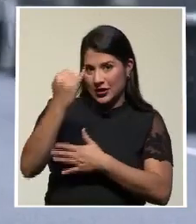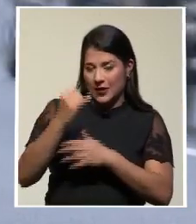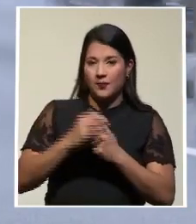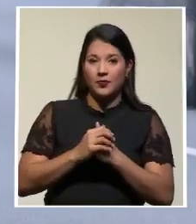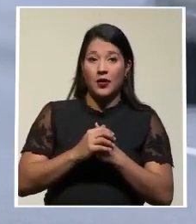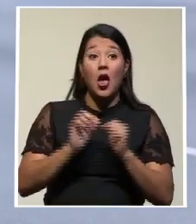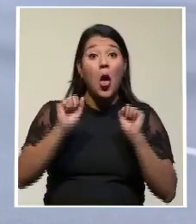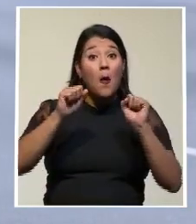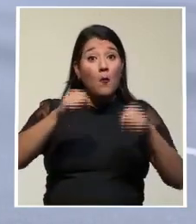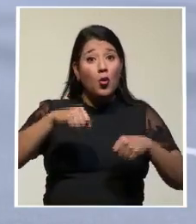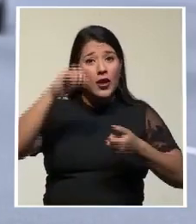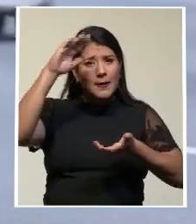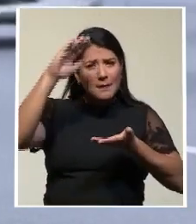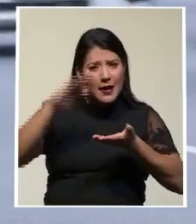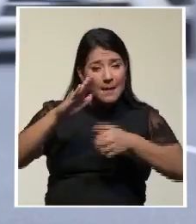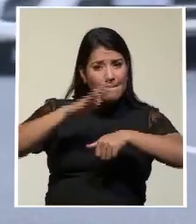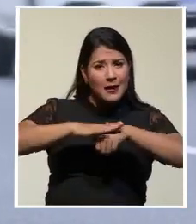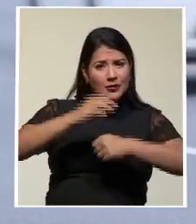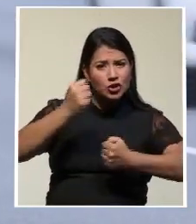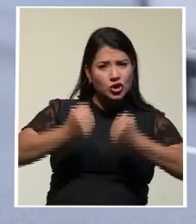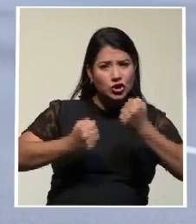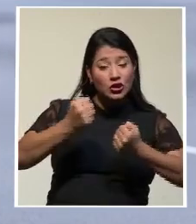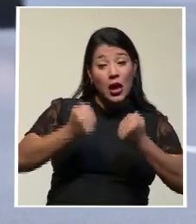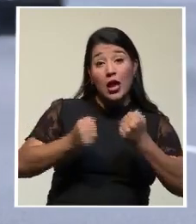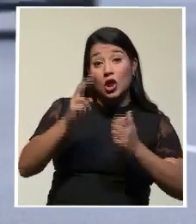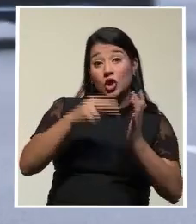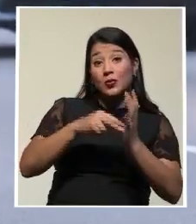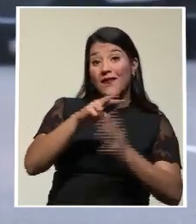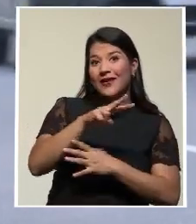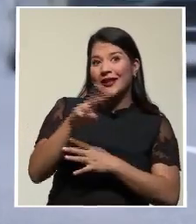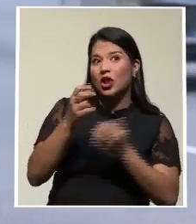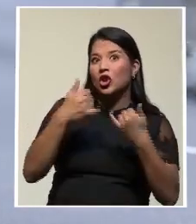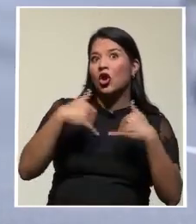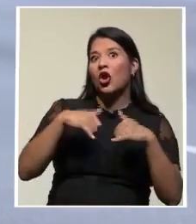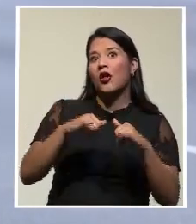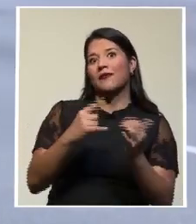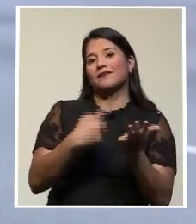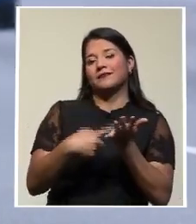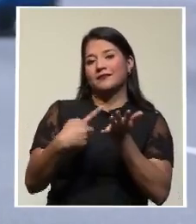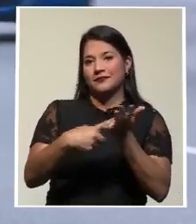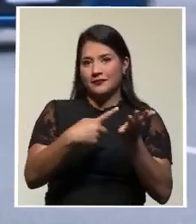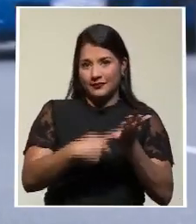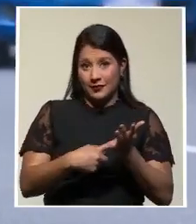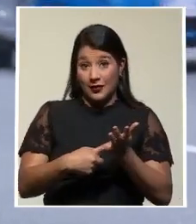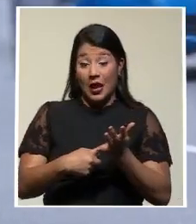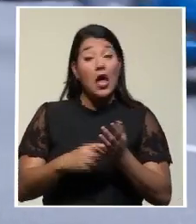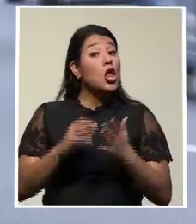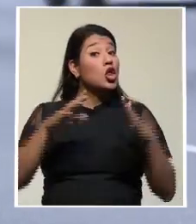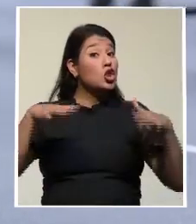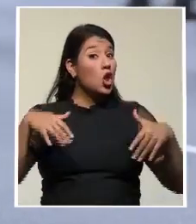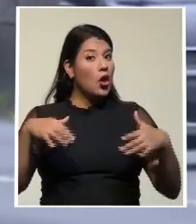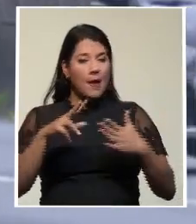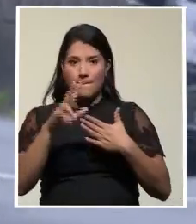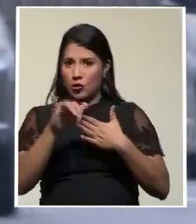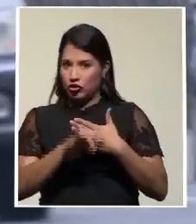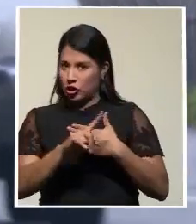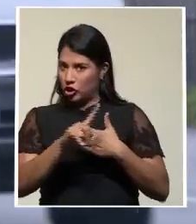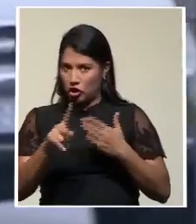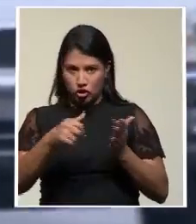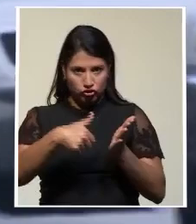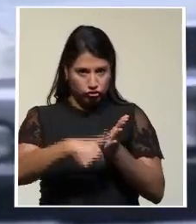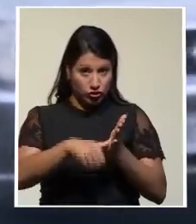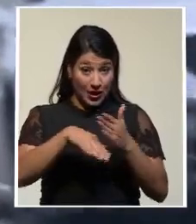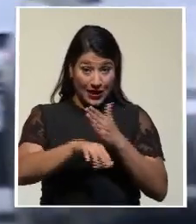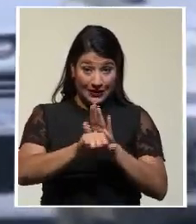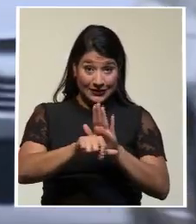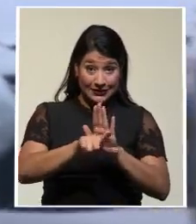del 2022 sigue dando de qué hablar, y es que, pese a que el proyecto no ha sido votado en el Congreso, cuenta con